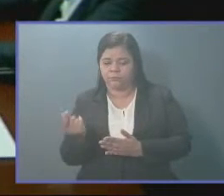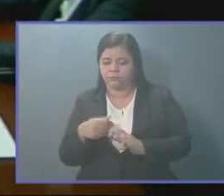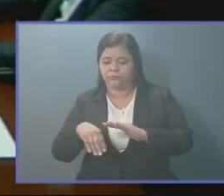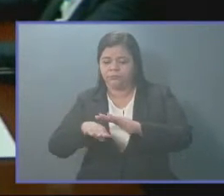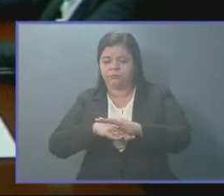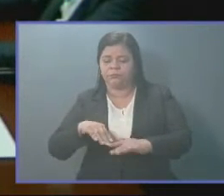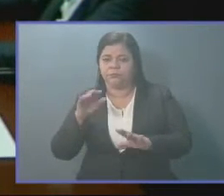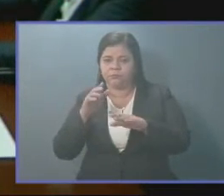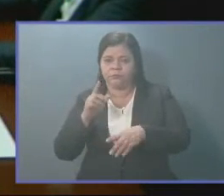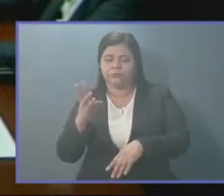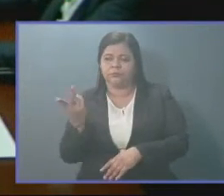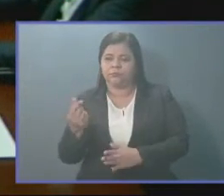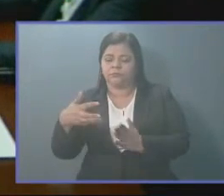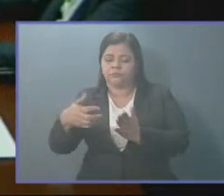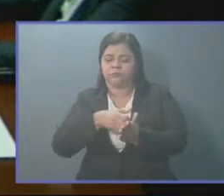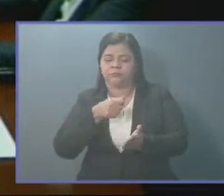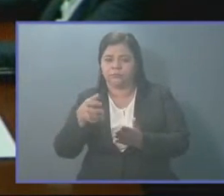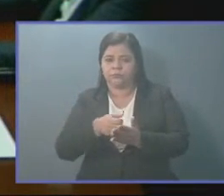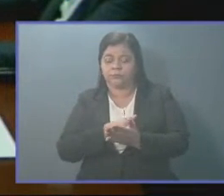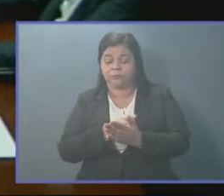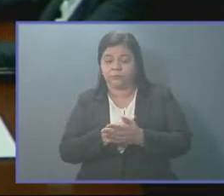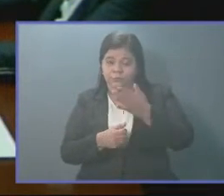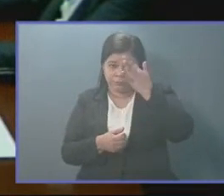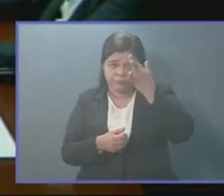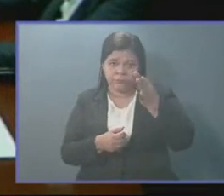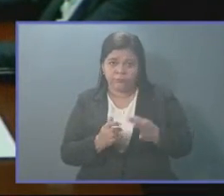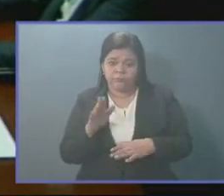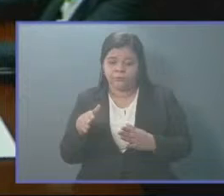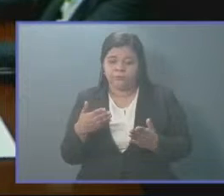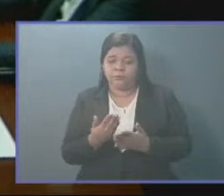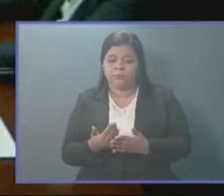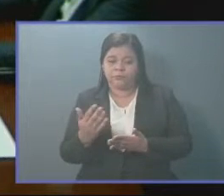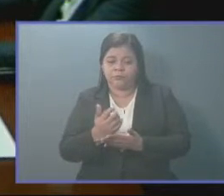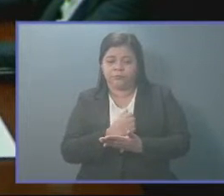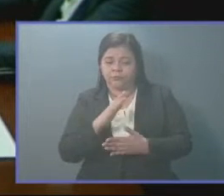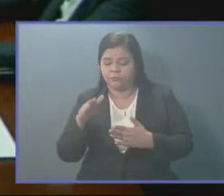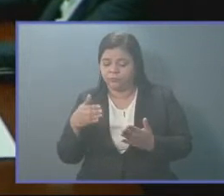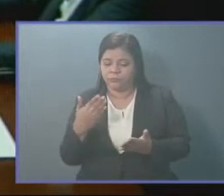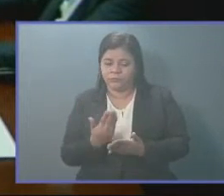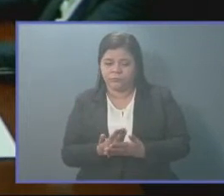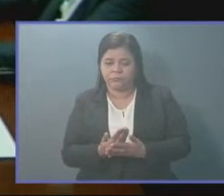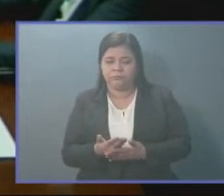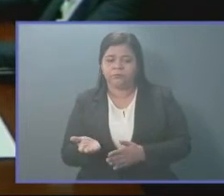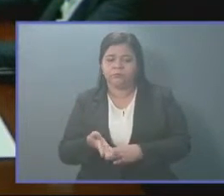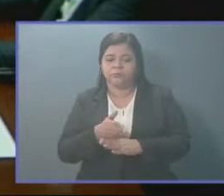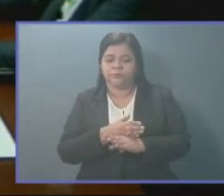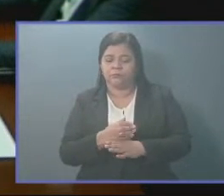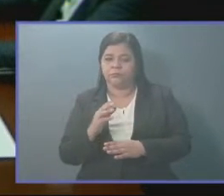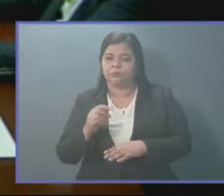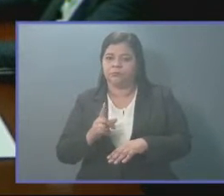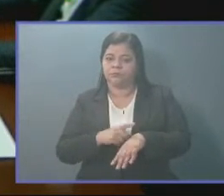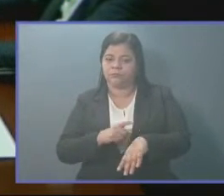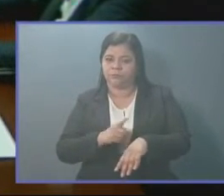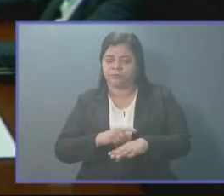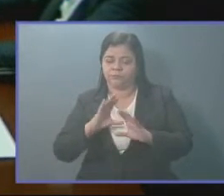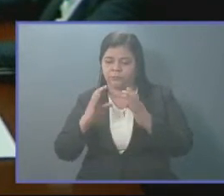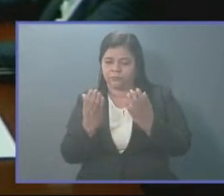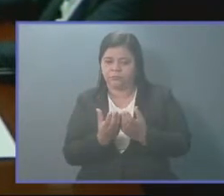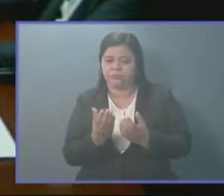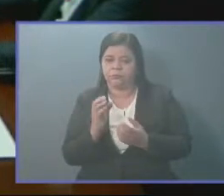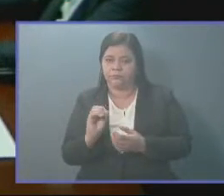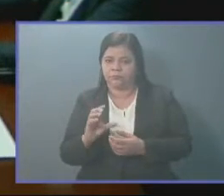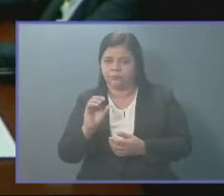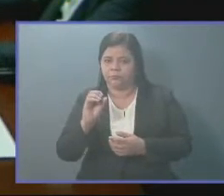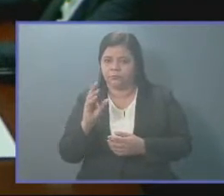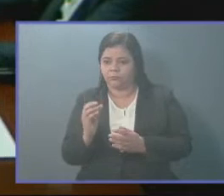las cuotas de embargo, es decir, consideran como parte de nuestro salario todo lo devengado, incluyendo sobresueldos y horas clases. Sobre la base de lo